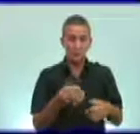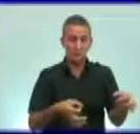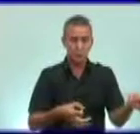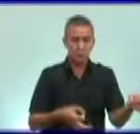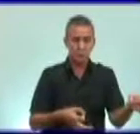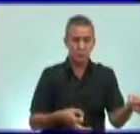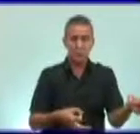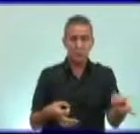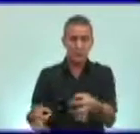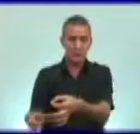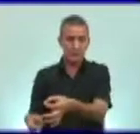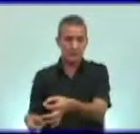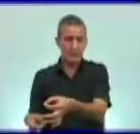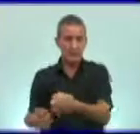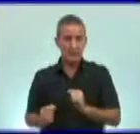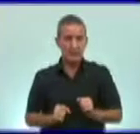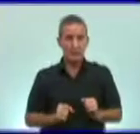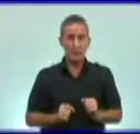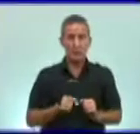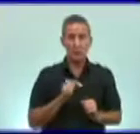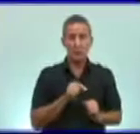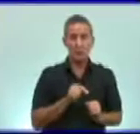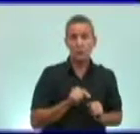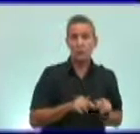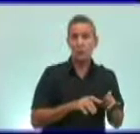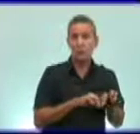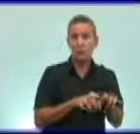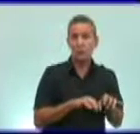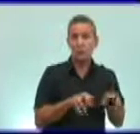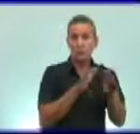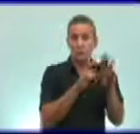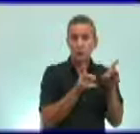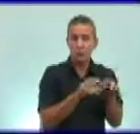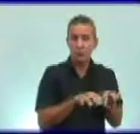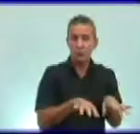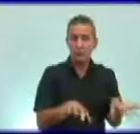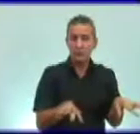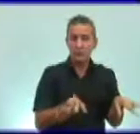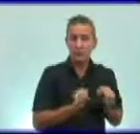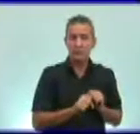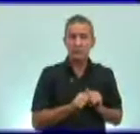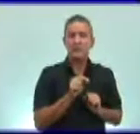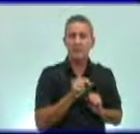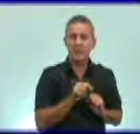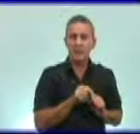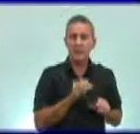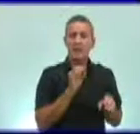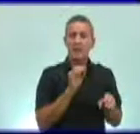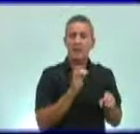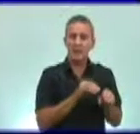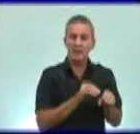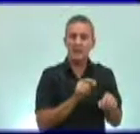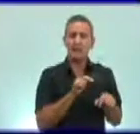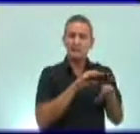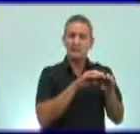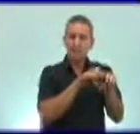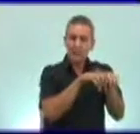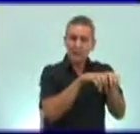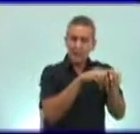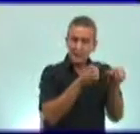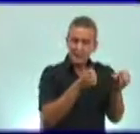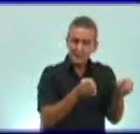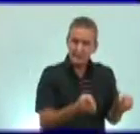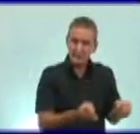digital. En ese sitio donde ustedes pueden copiar está archivado el sistema